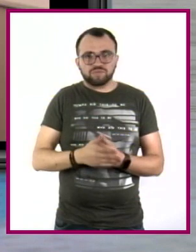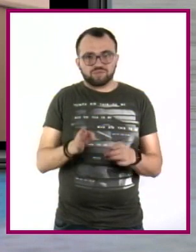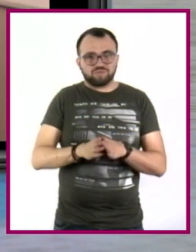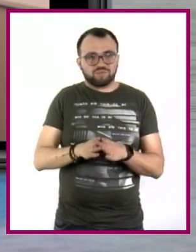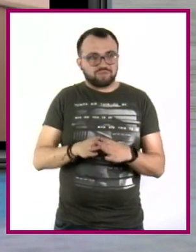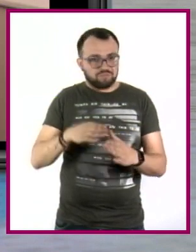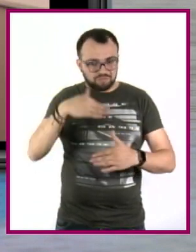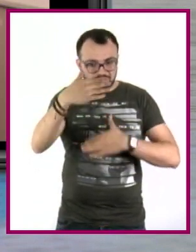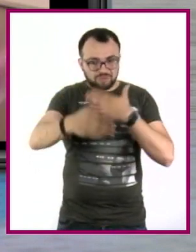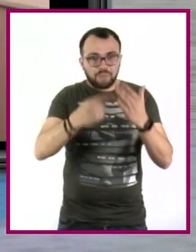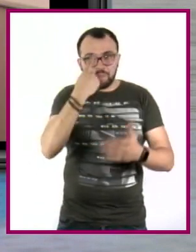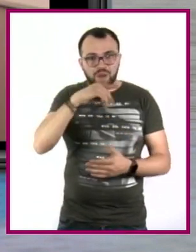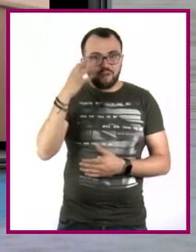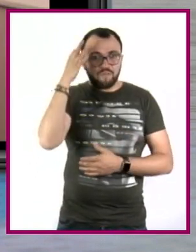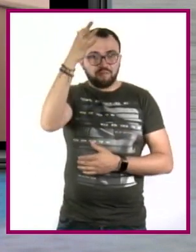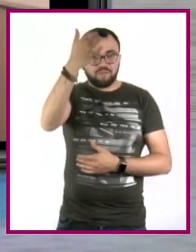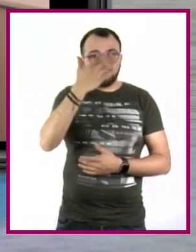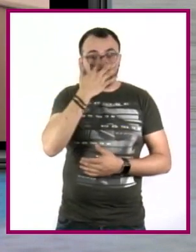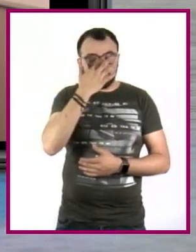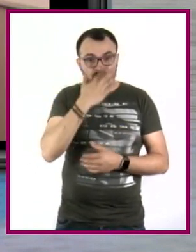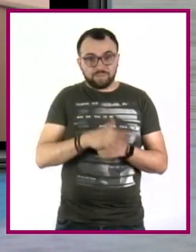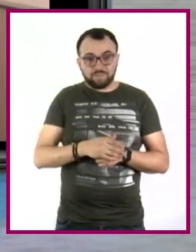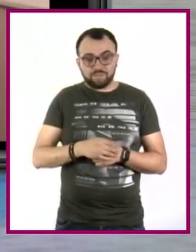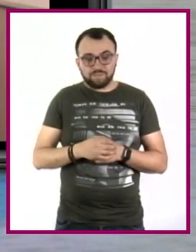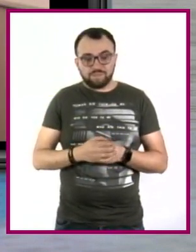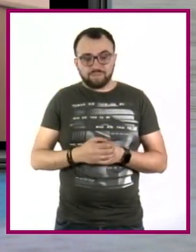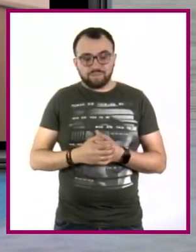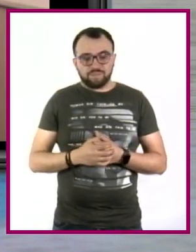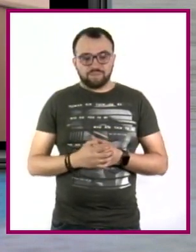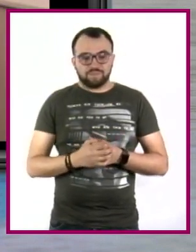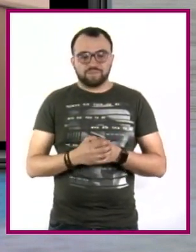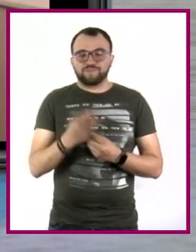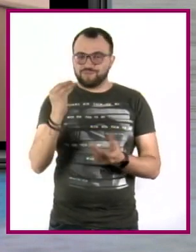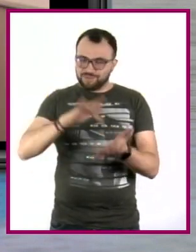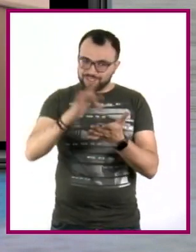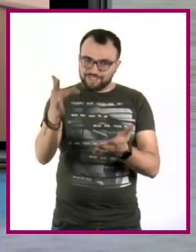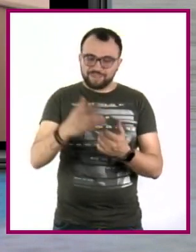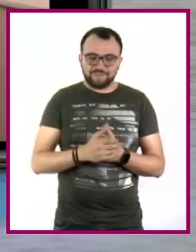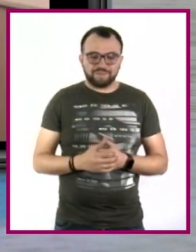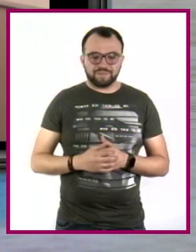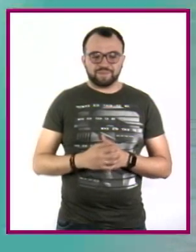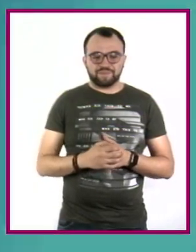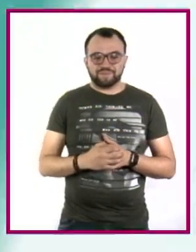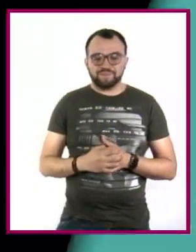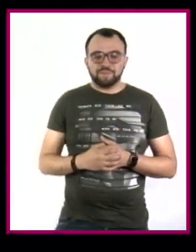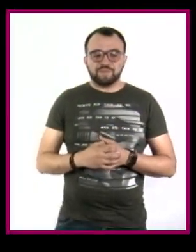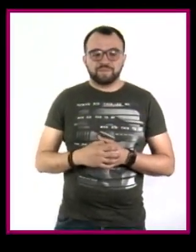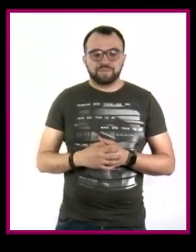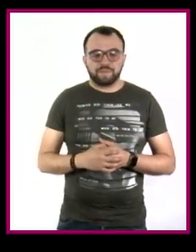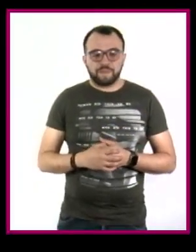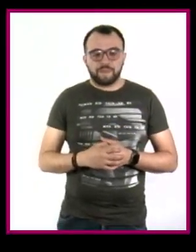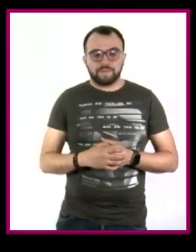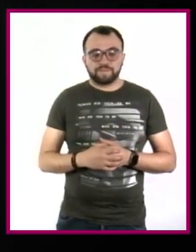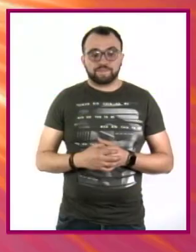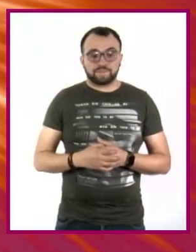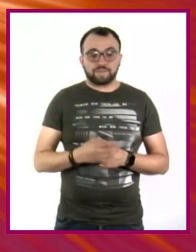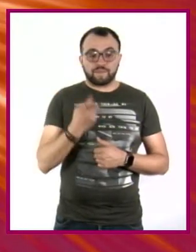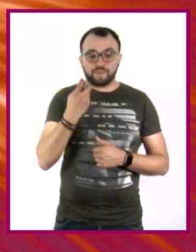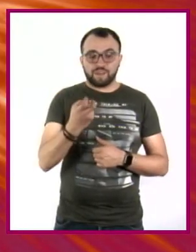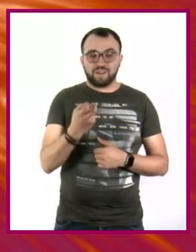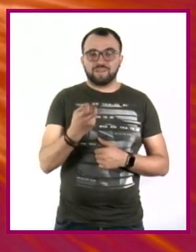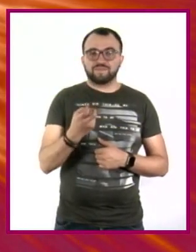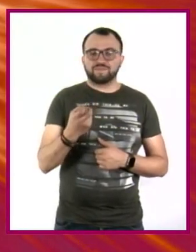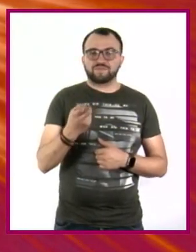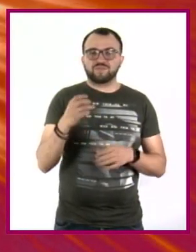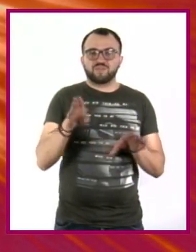trascendental, ¿no? Desde este rincón del mundo. Muchas gracias. Entre los grandes enigmas